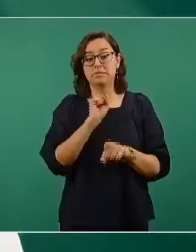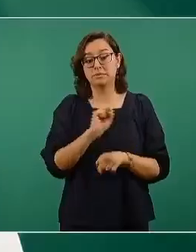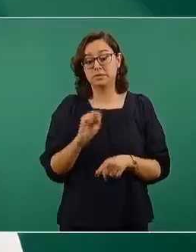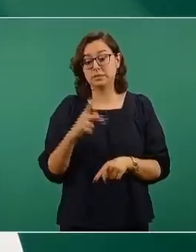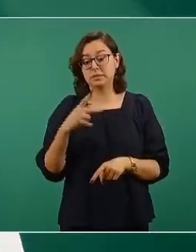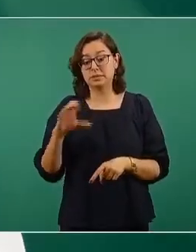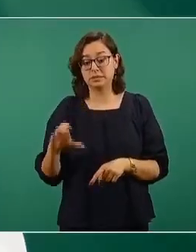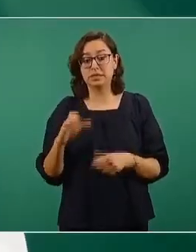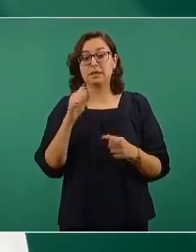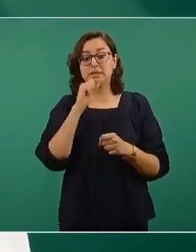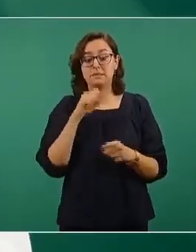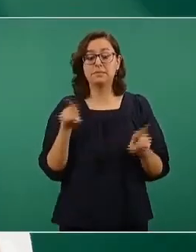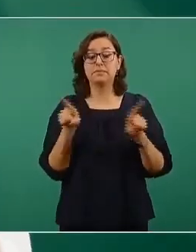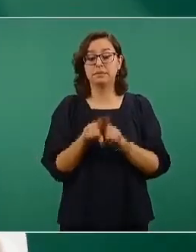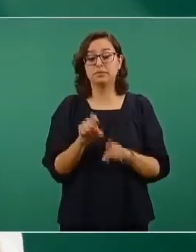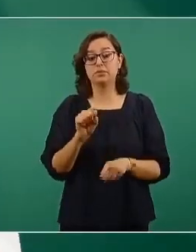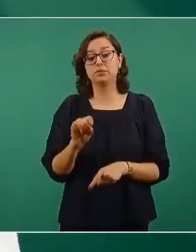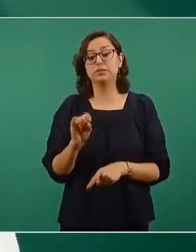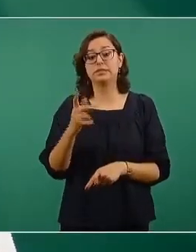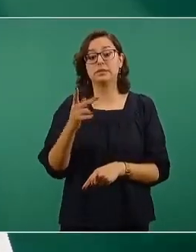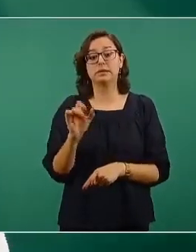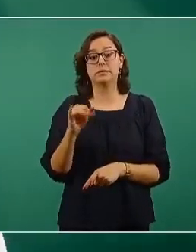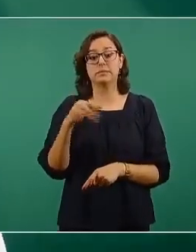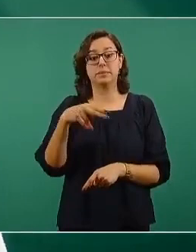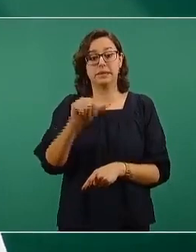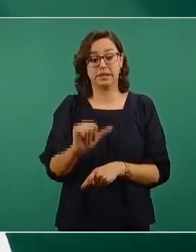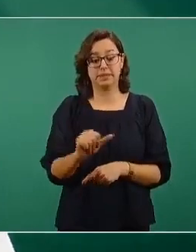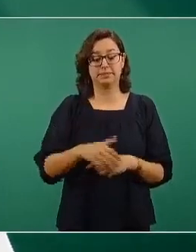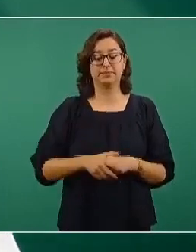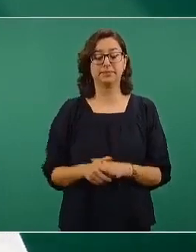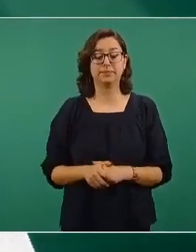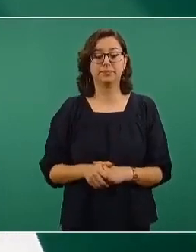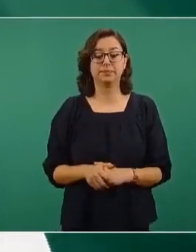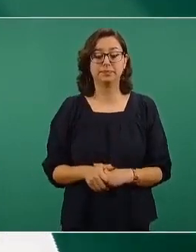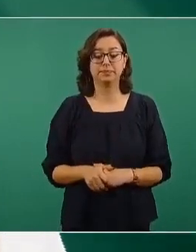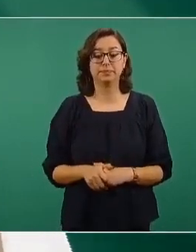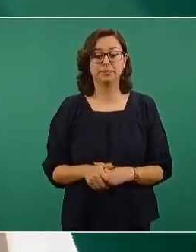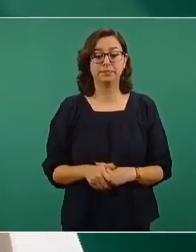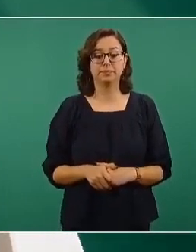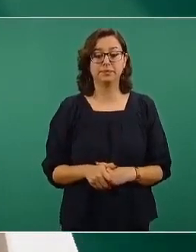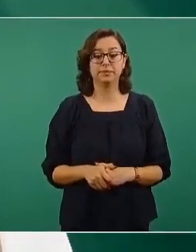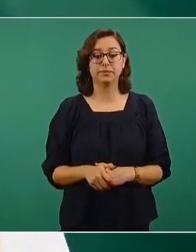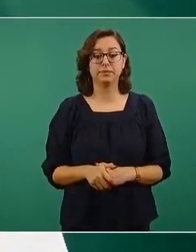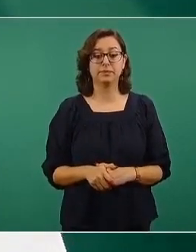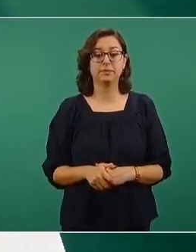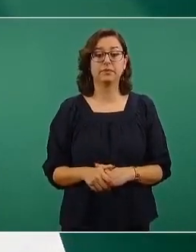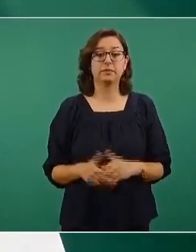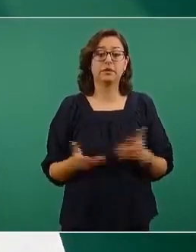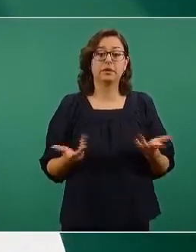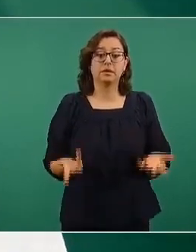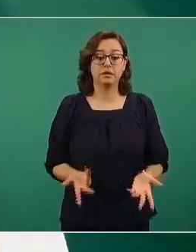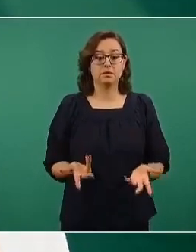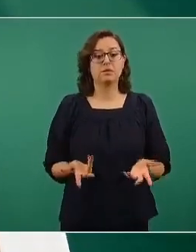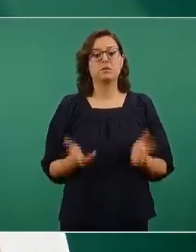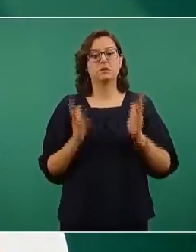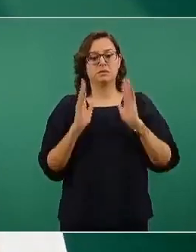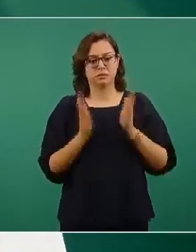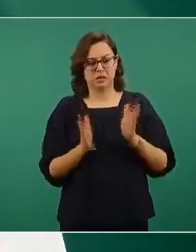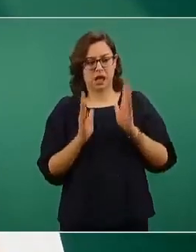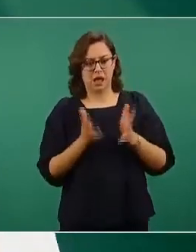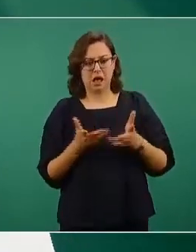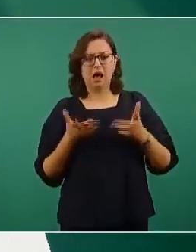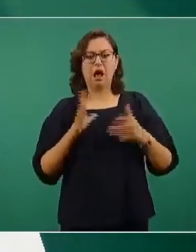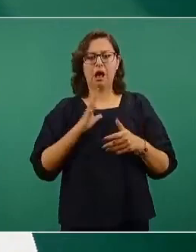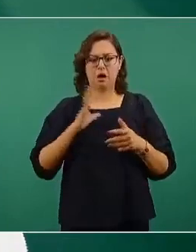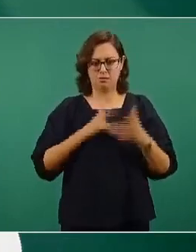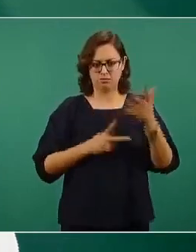la Protección de Niñas y Adolescentes, niñas, niños y adolescentes. En esta situación ya tenemos una ruta de